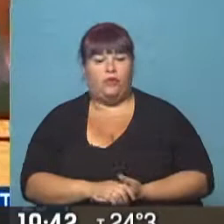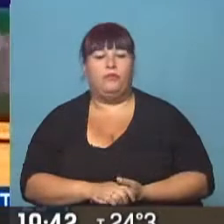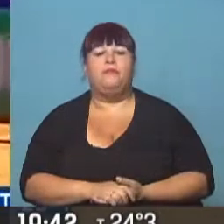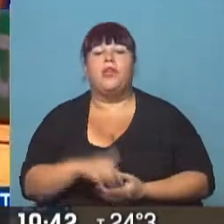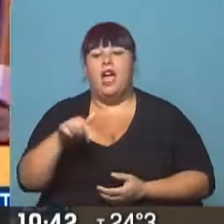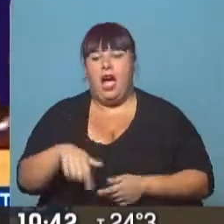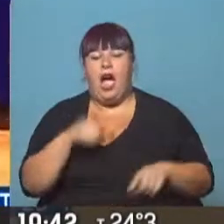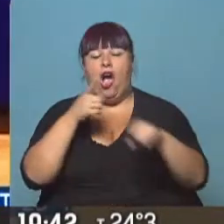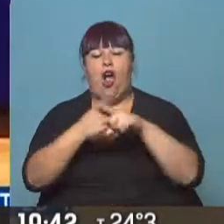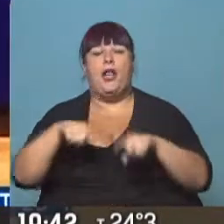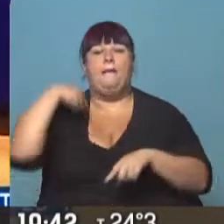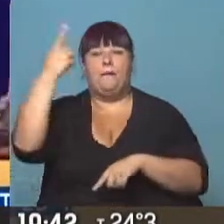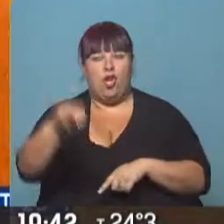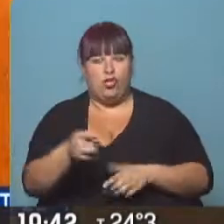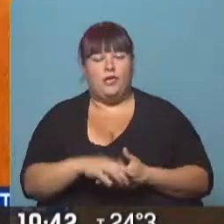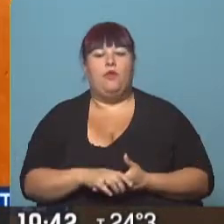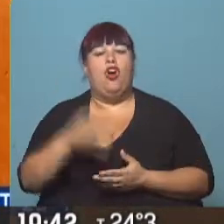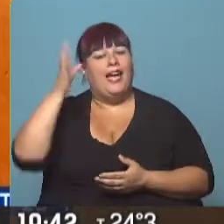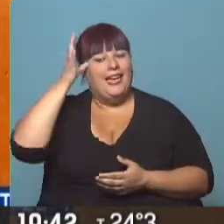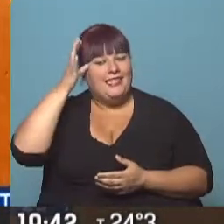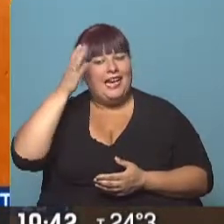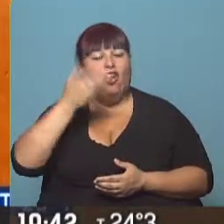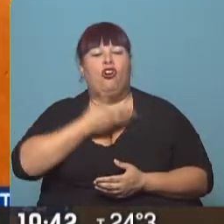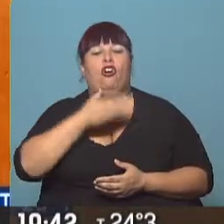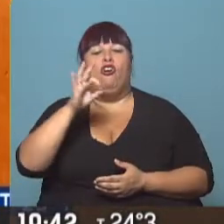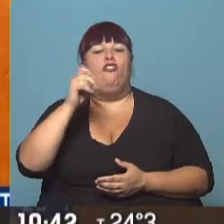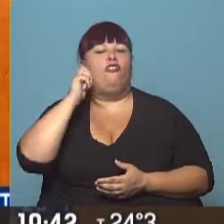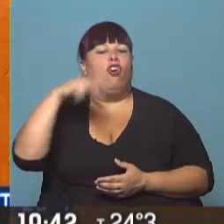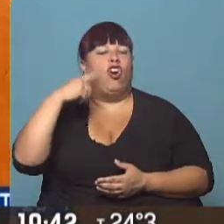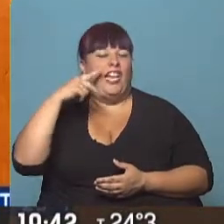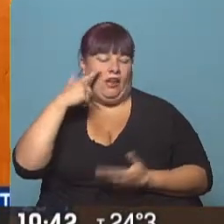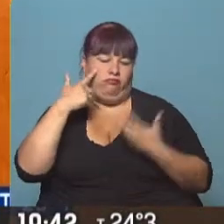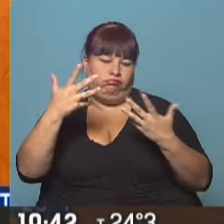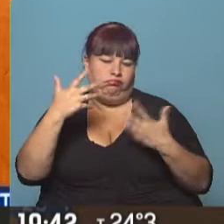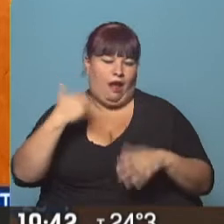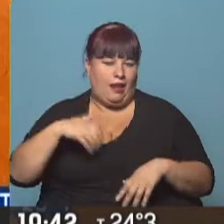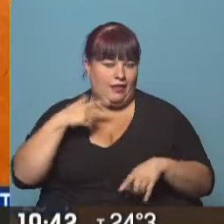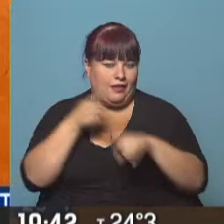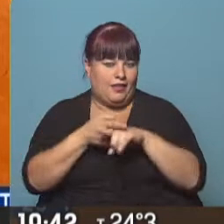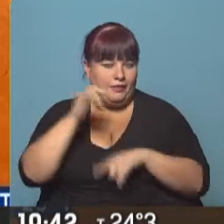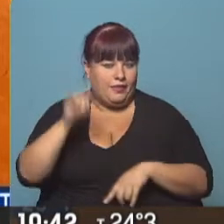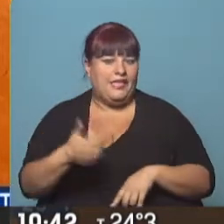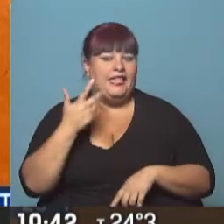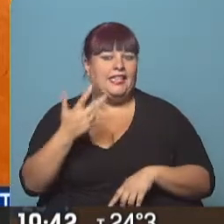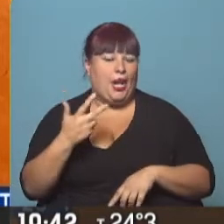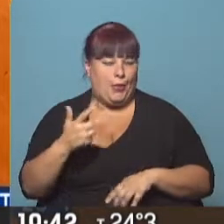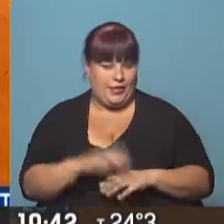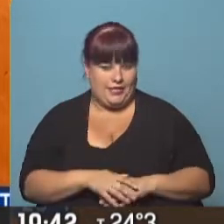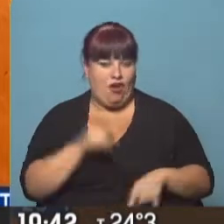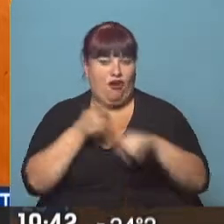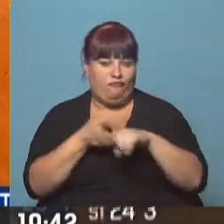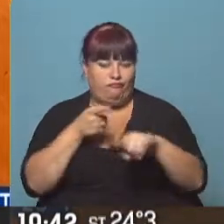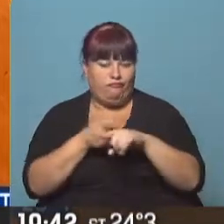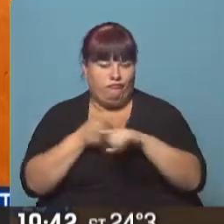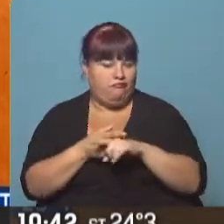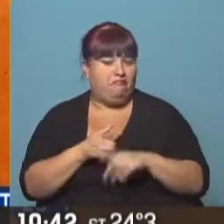Ahora va a enfrentar en la próxima instancia al italiano Fabio Fognini, viejo conocido de los argentinos. 3 veces se enfrentaron,